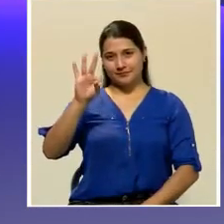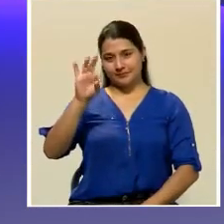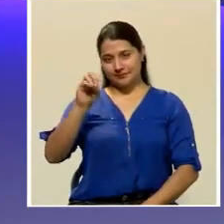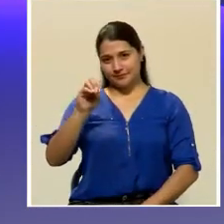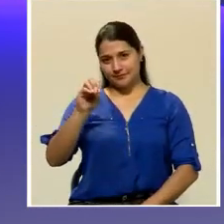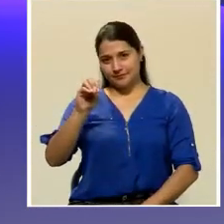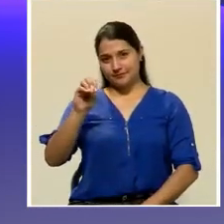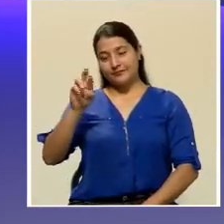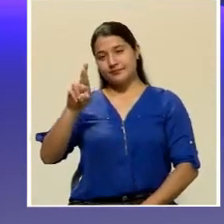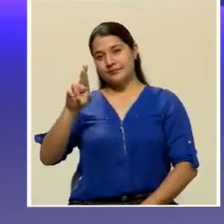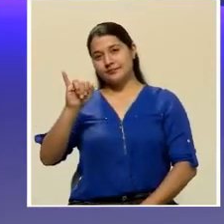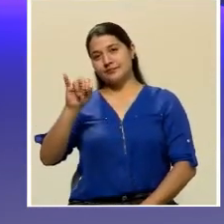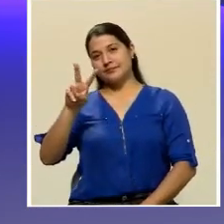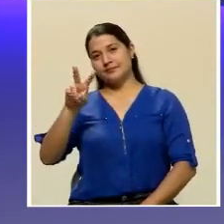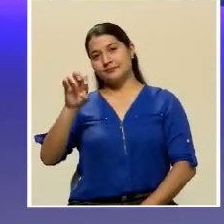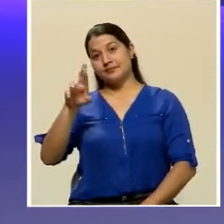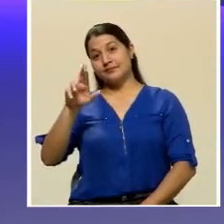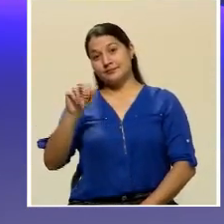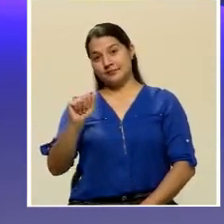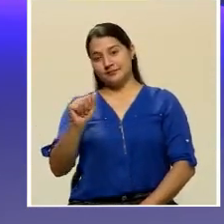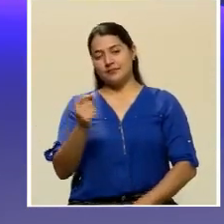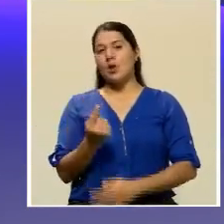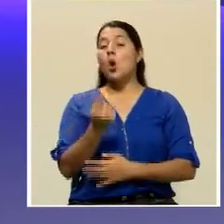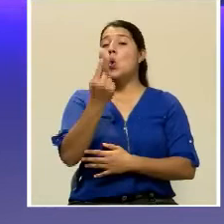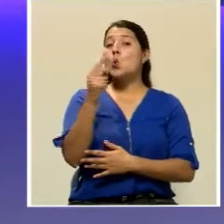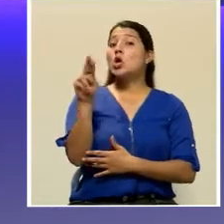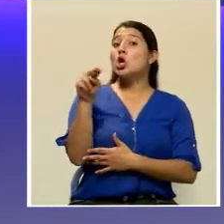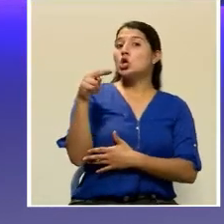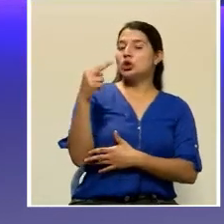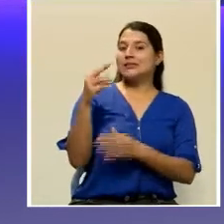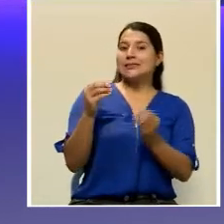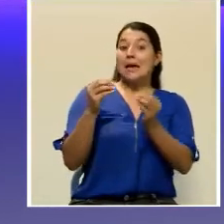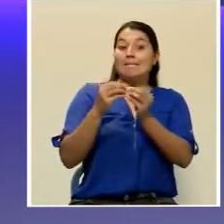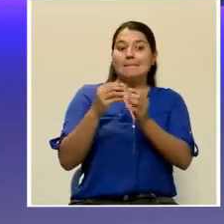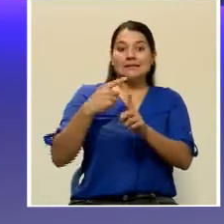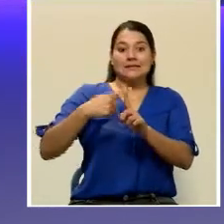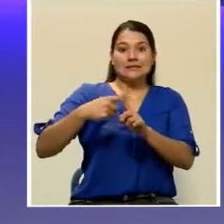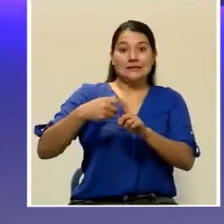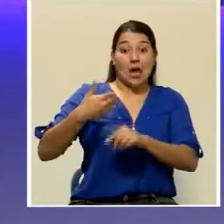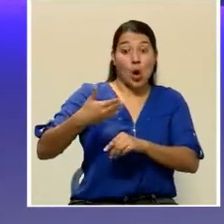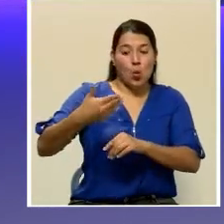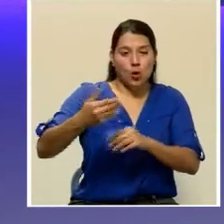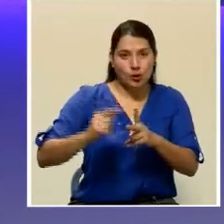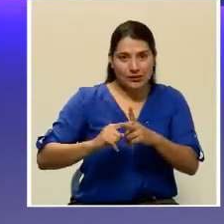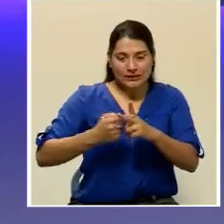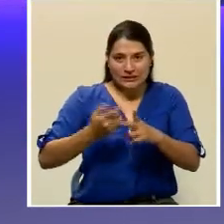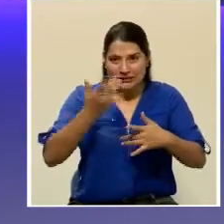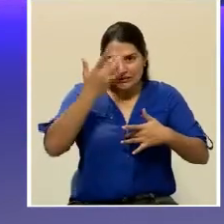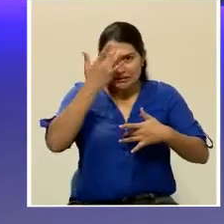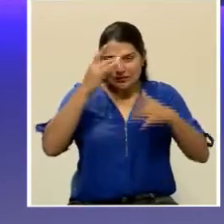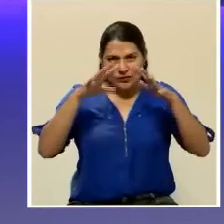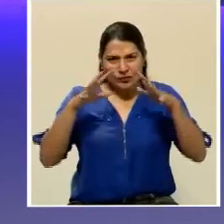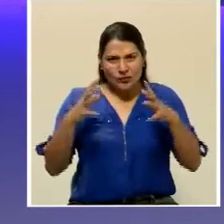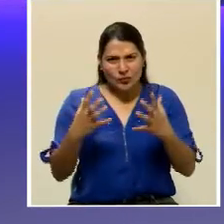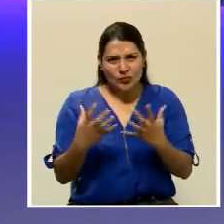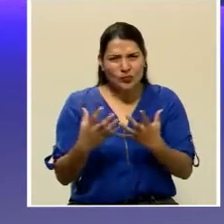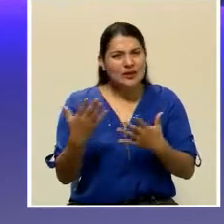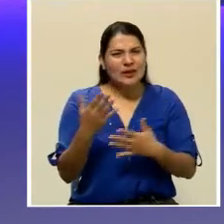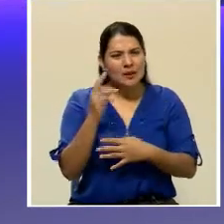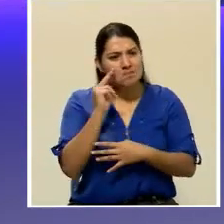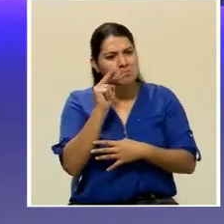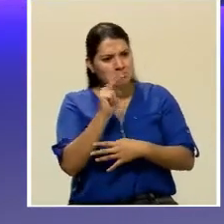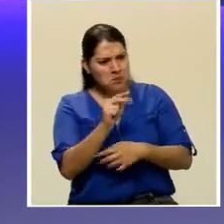Una de las noticias más alentadoras en el inicio de la pandemia fue ver trabajar de manera